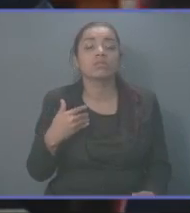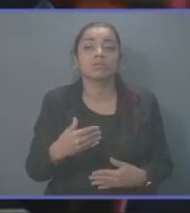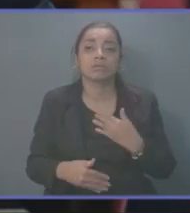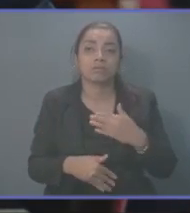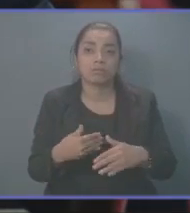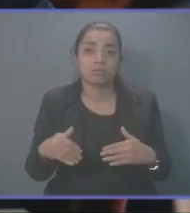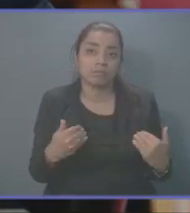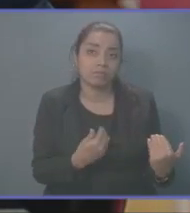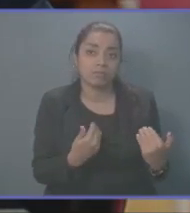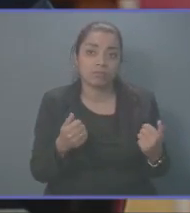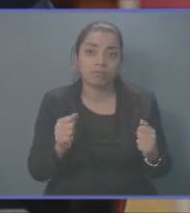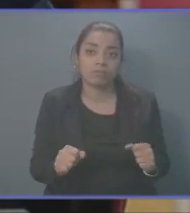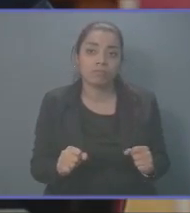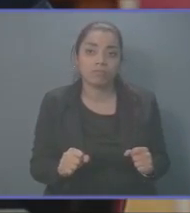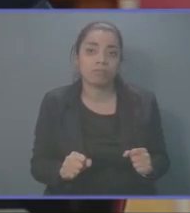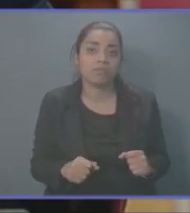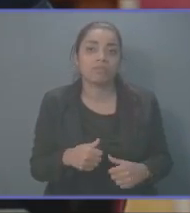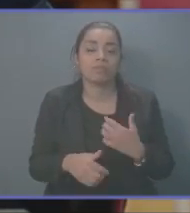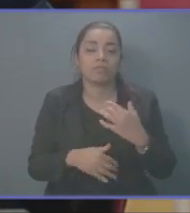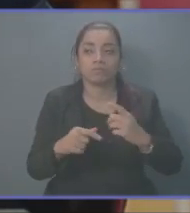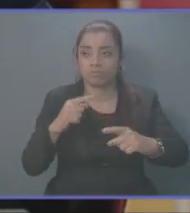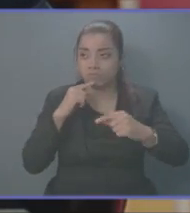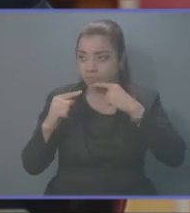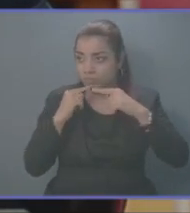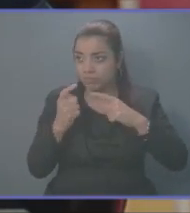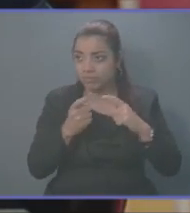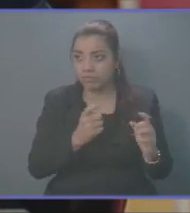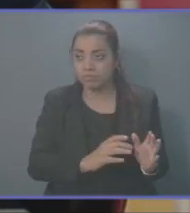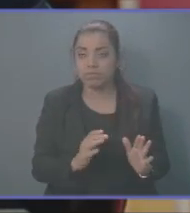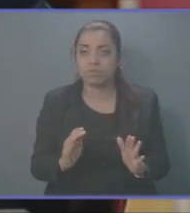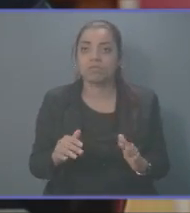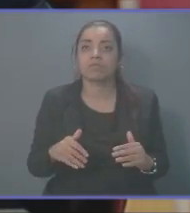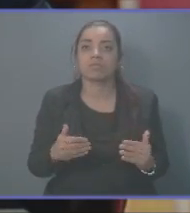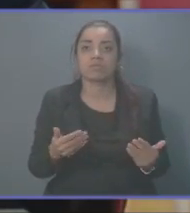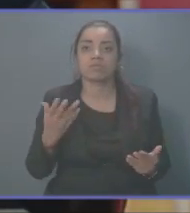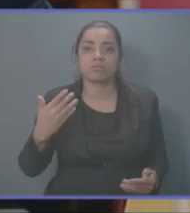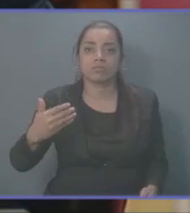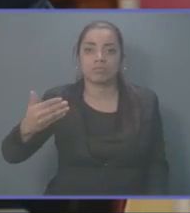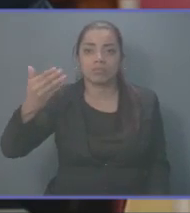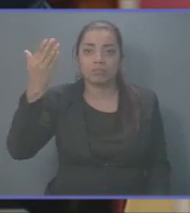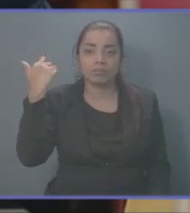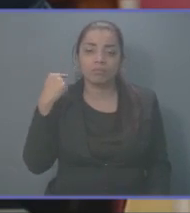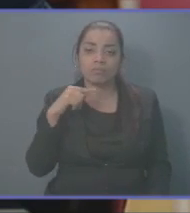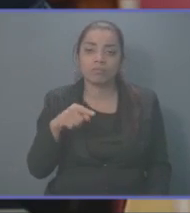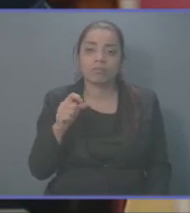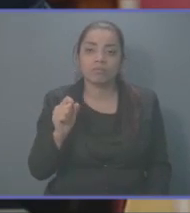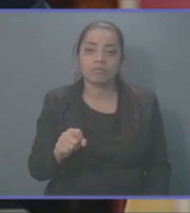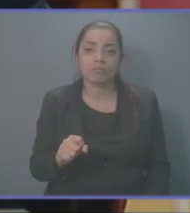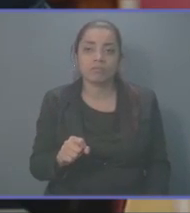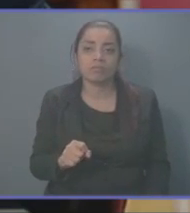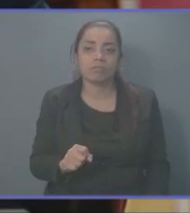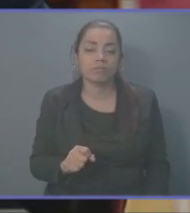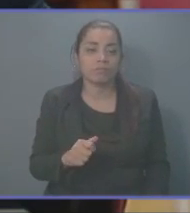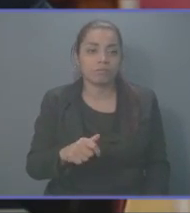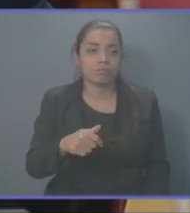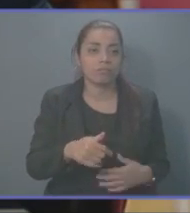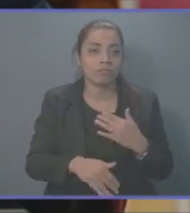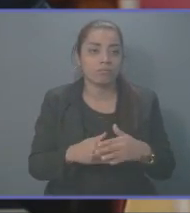pronuncie a través del acto administrativo correspondiente en aquellos casos que se encuentran bajo su